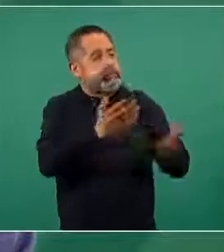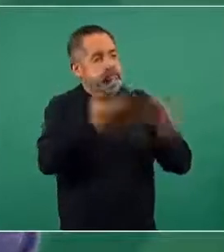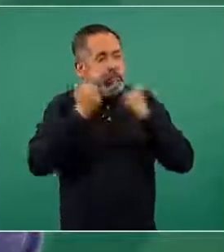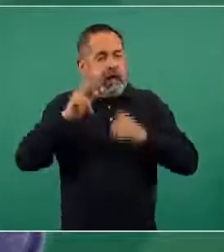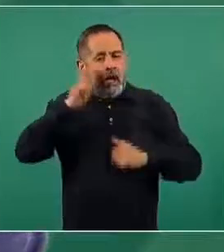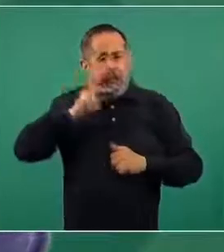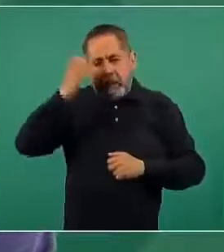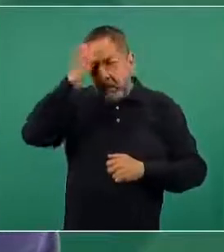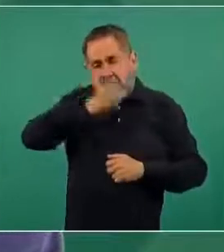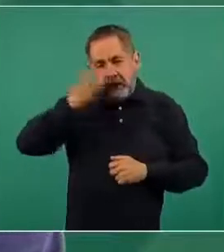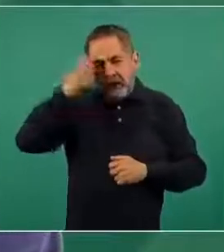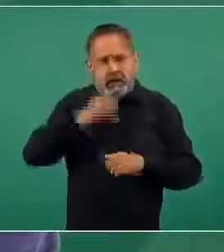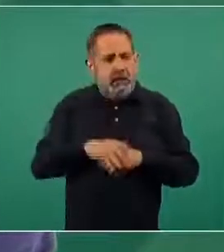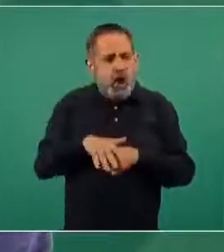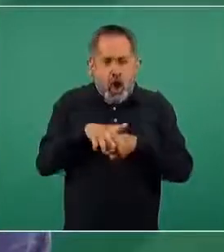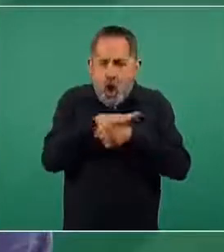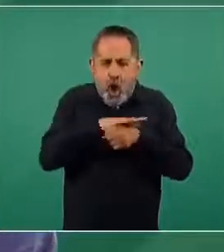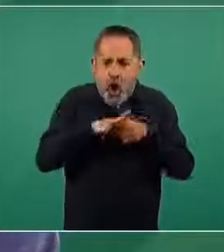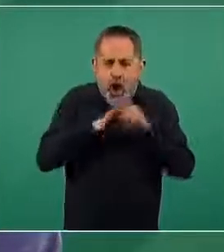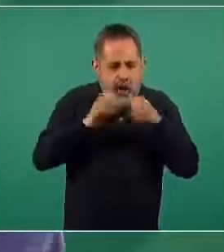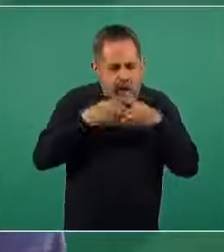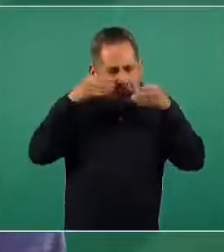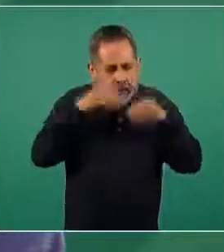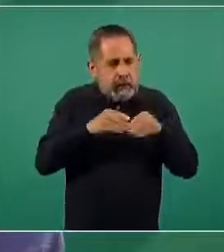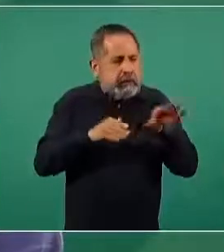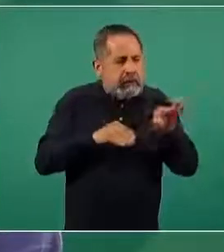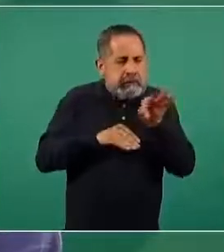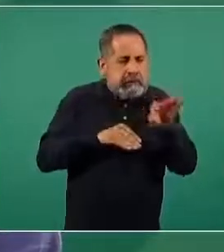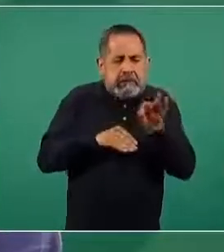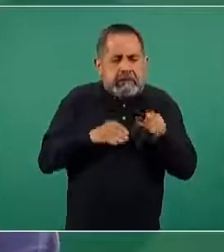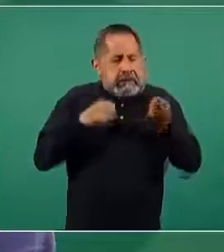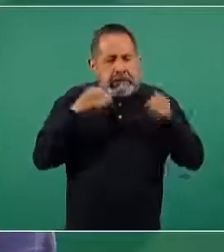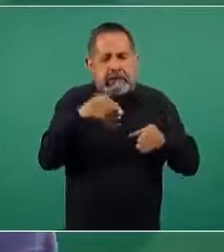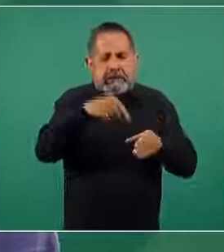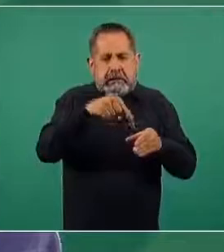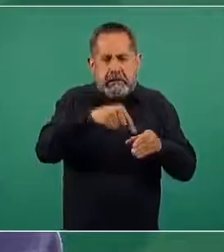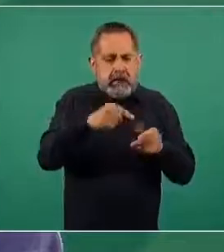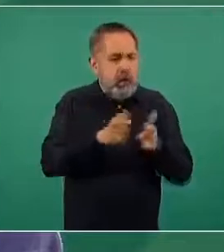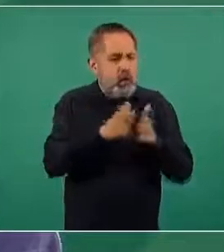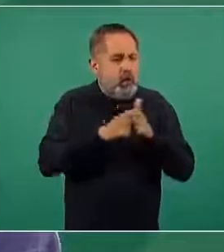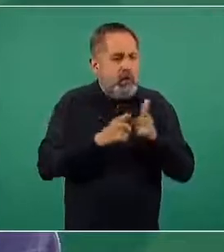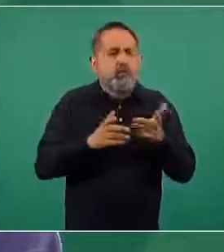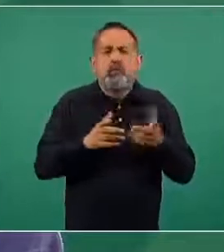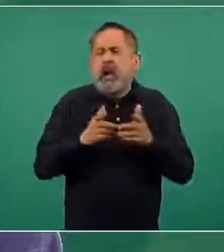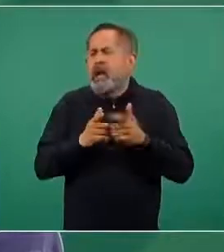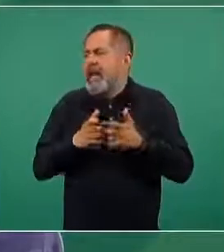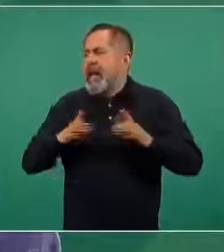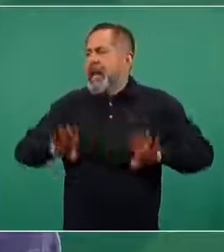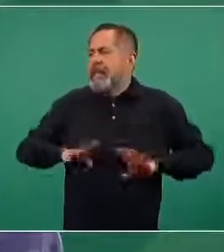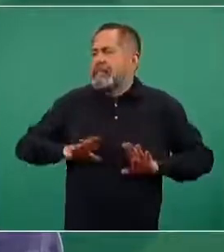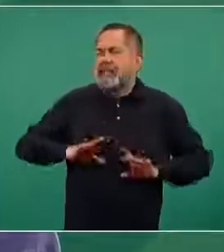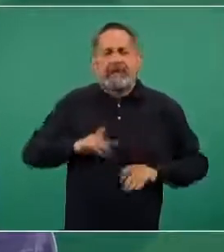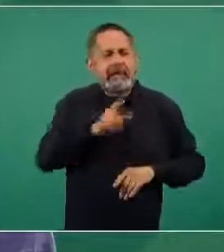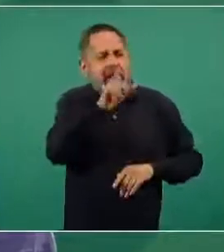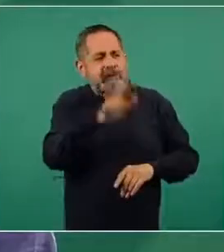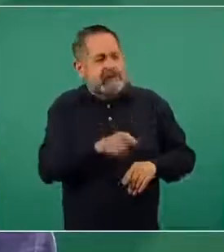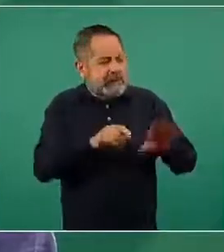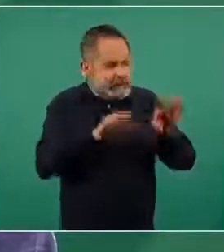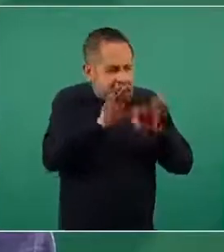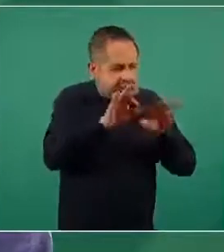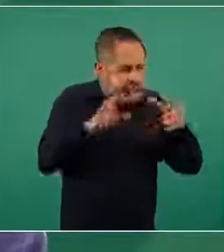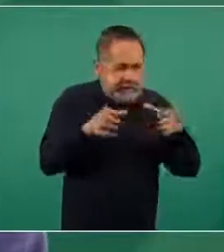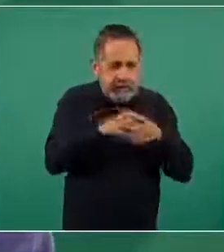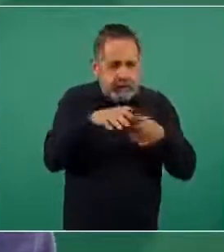estudios clínicos son muy locales. Se seleccionan los grupos de investigación, las personas